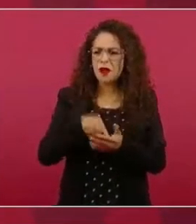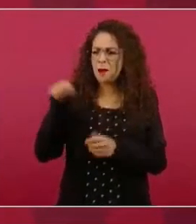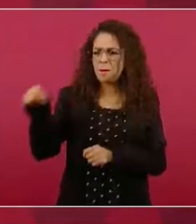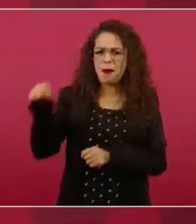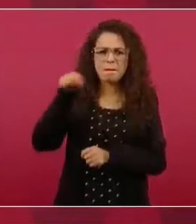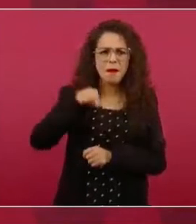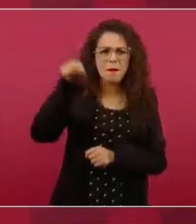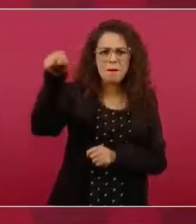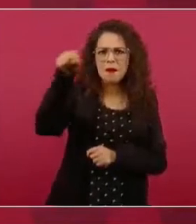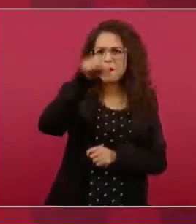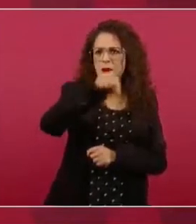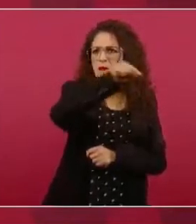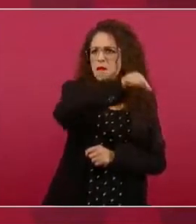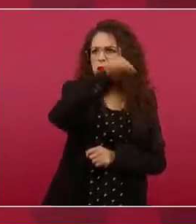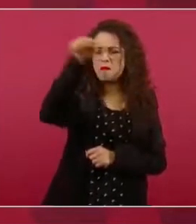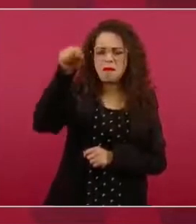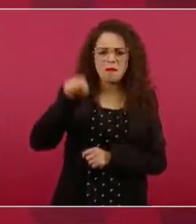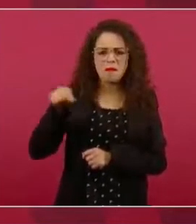ahora